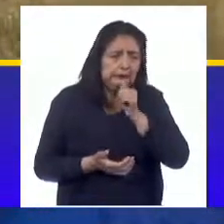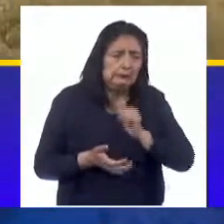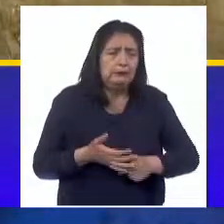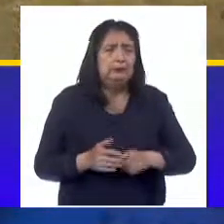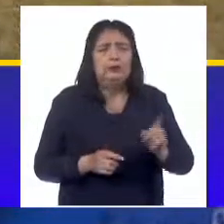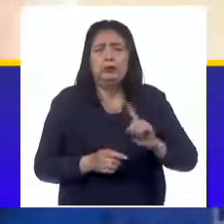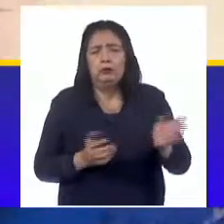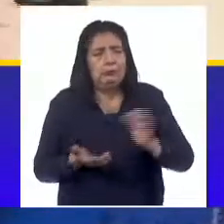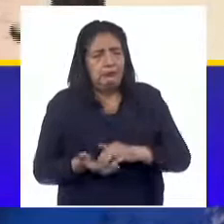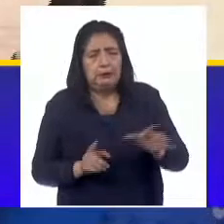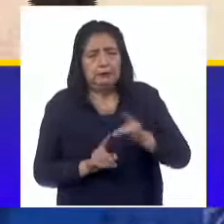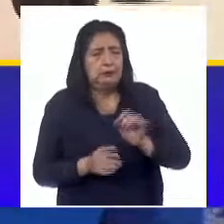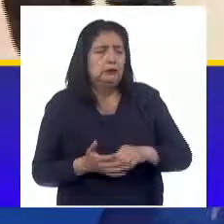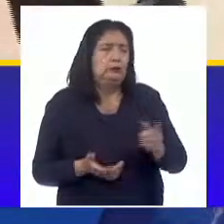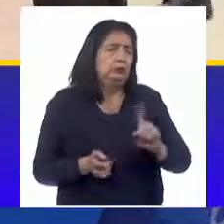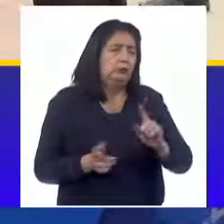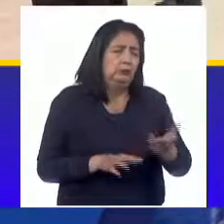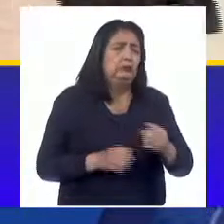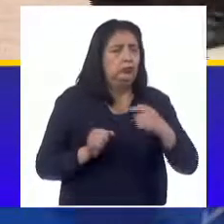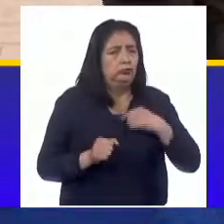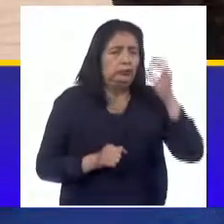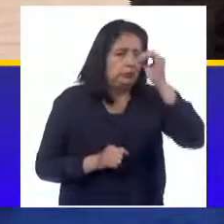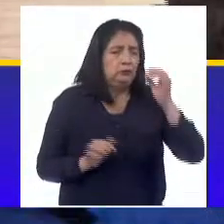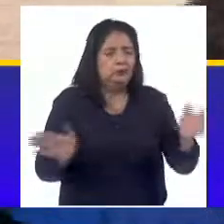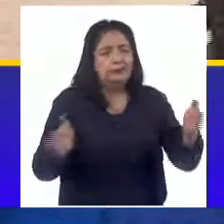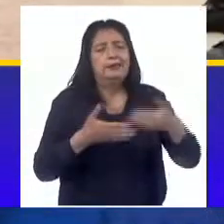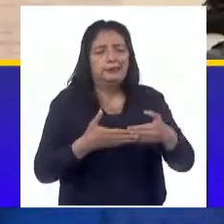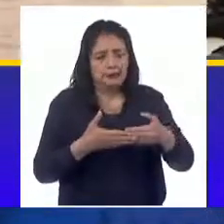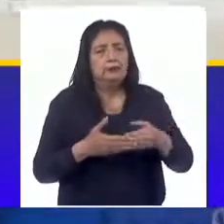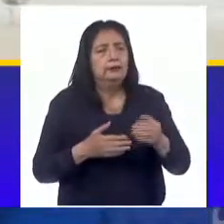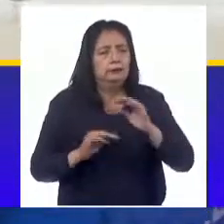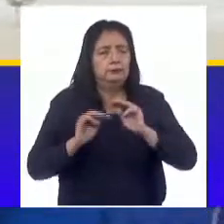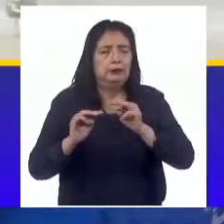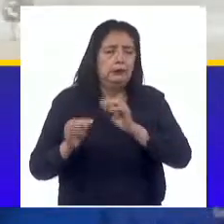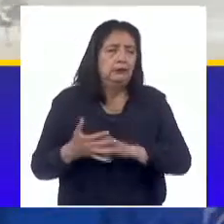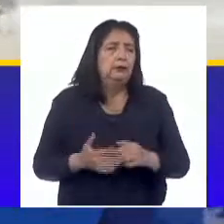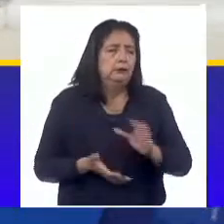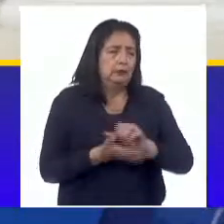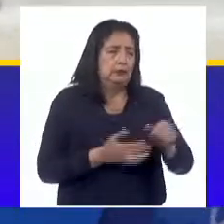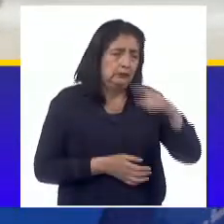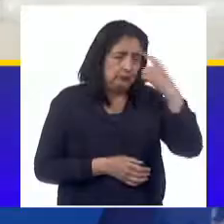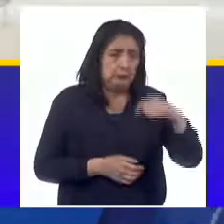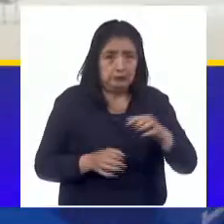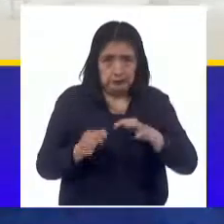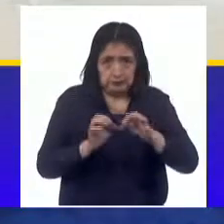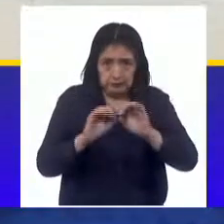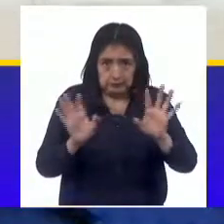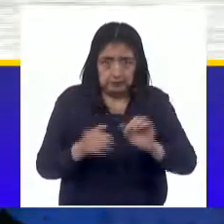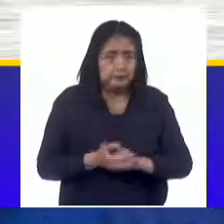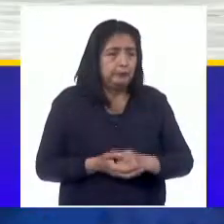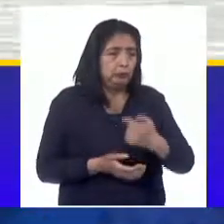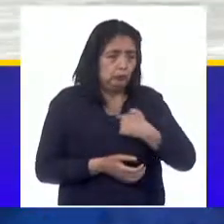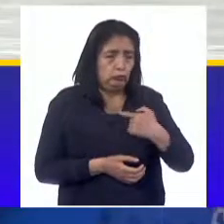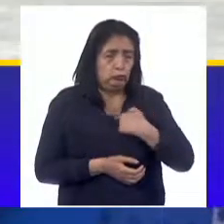más muertes, yo soy de la opinión de cerrar las playas los meses de verano. Pero también quiero dejar aclarado que